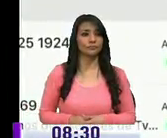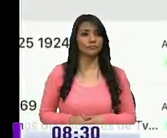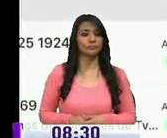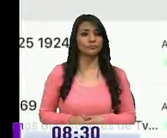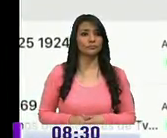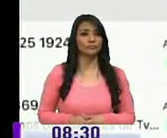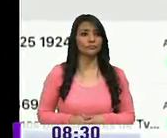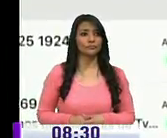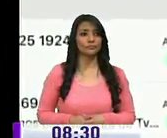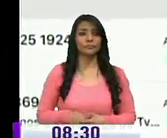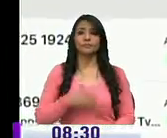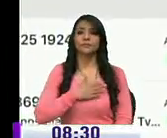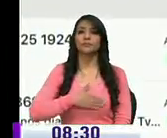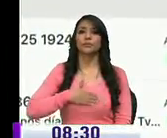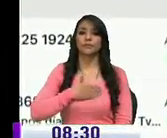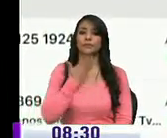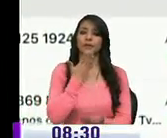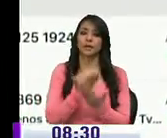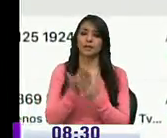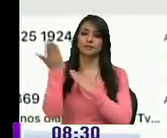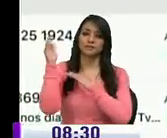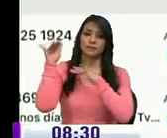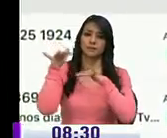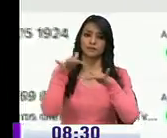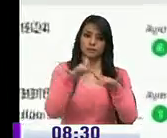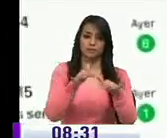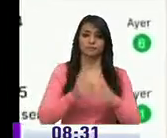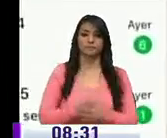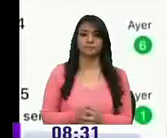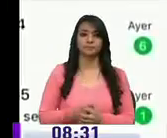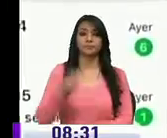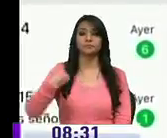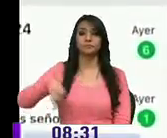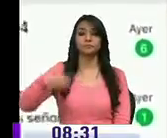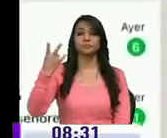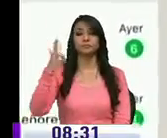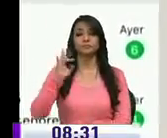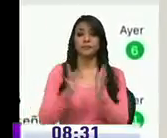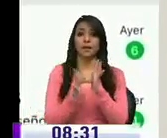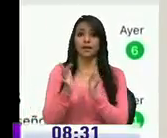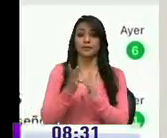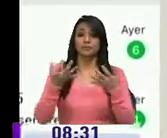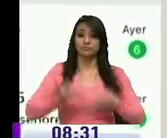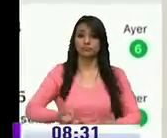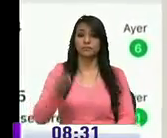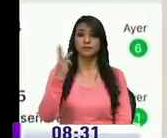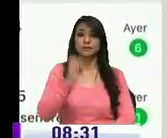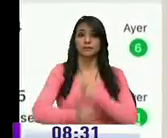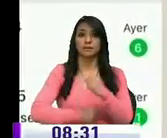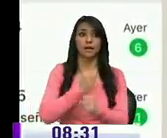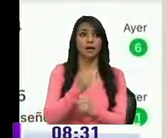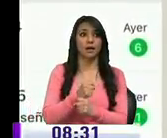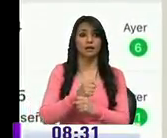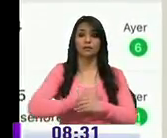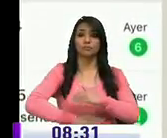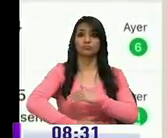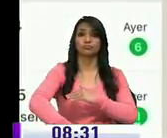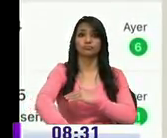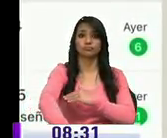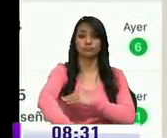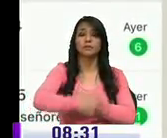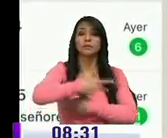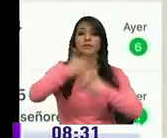nos dice, por favor, gracias por las bendiciones. Le cuento que el día de miércoles 17 de abril se cumple 16 años del accidente del poliducto de combustible en